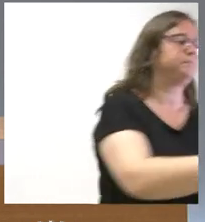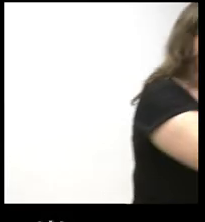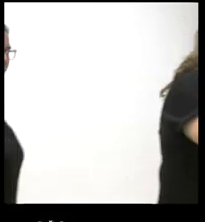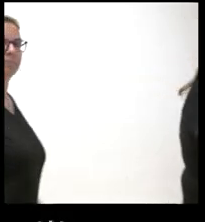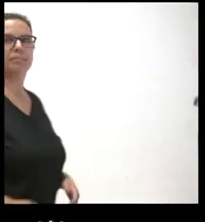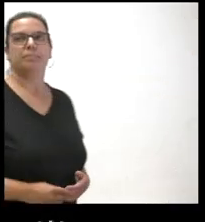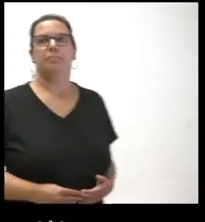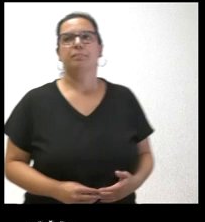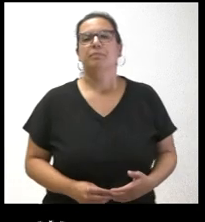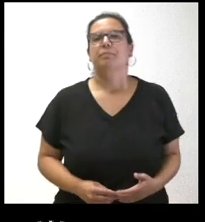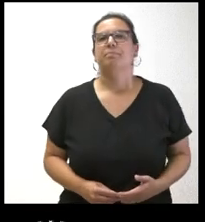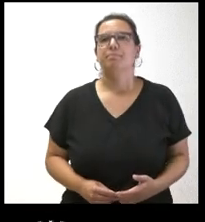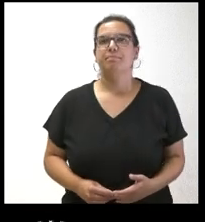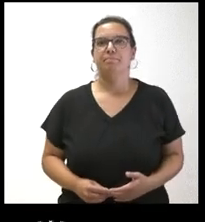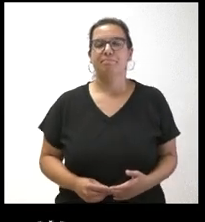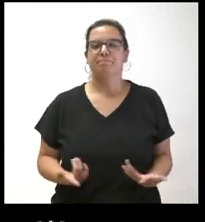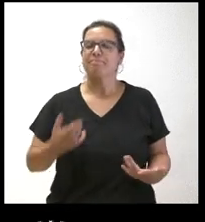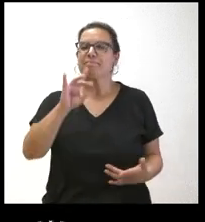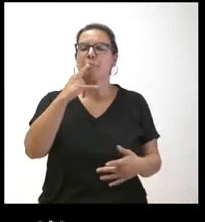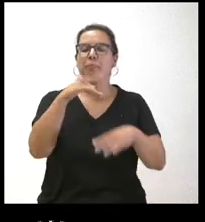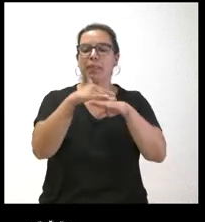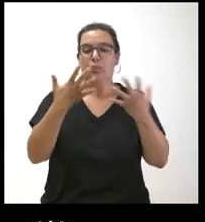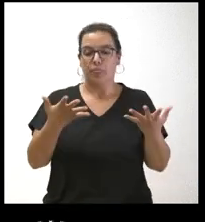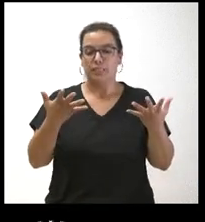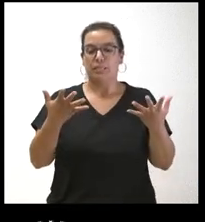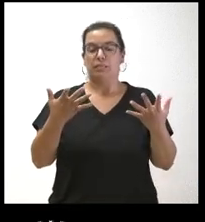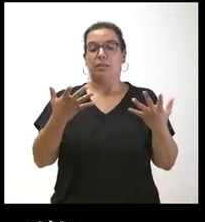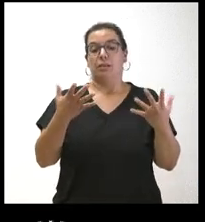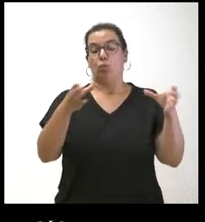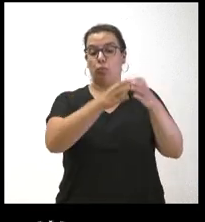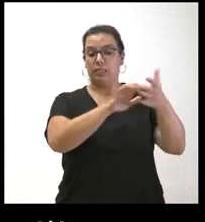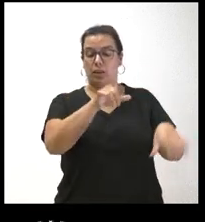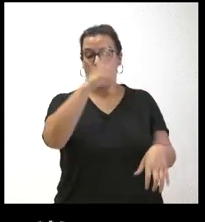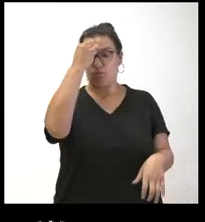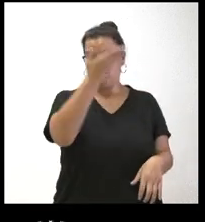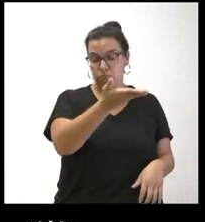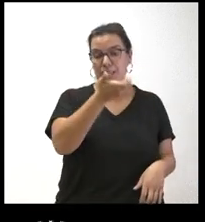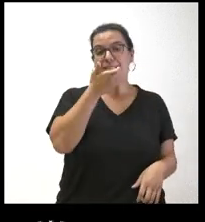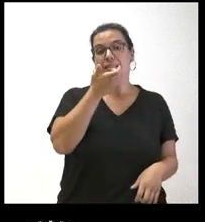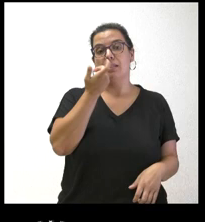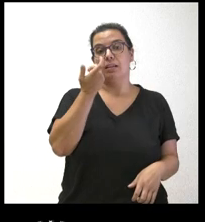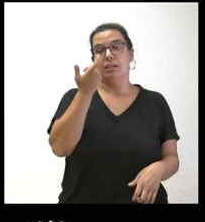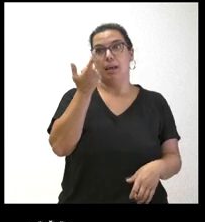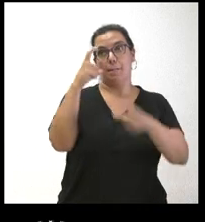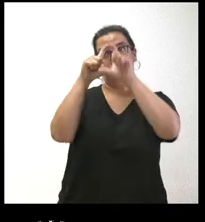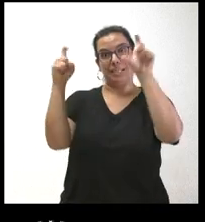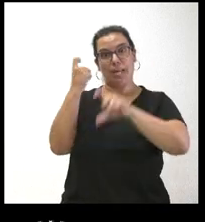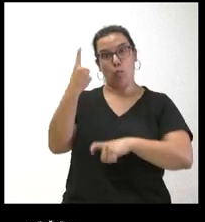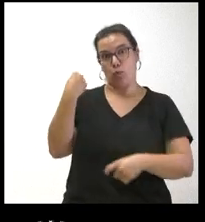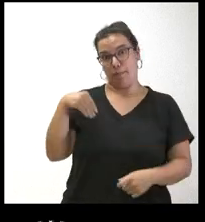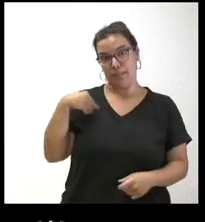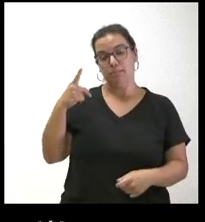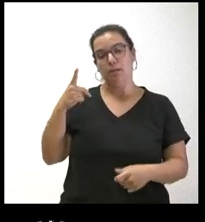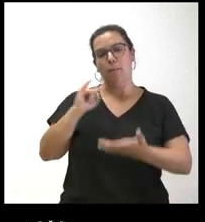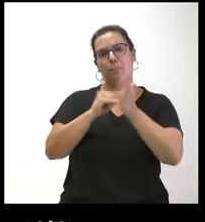Elizabeth entonces entiende la junta de Castilla y león que si una misma empresa presenta varios